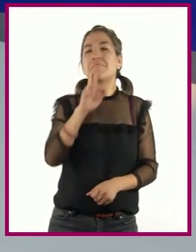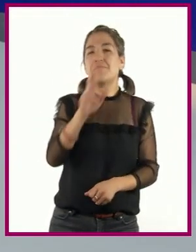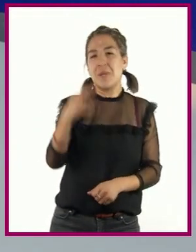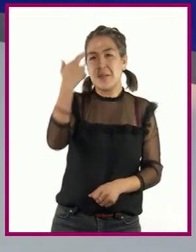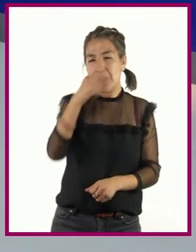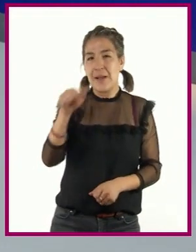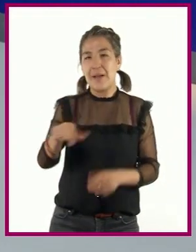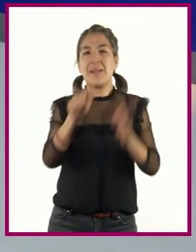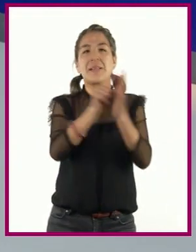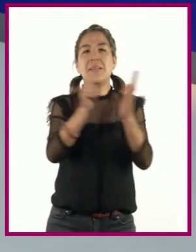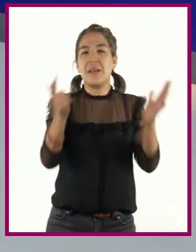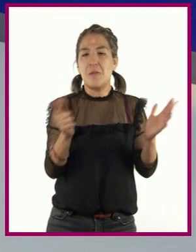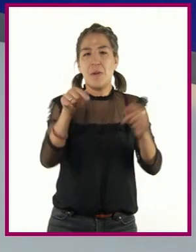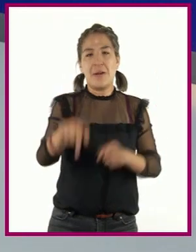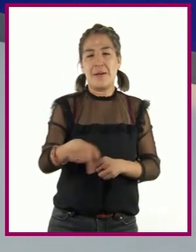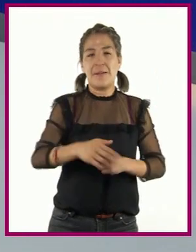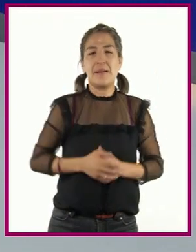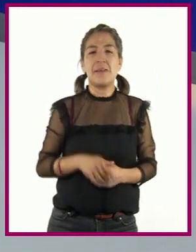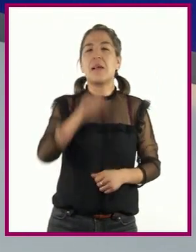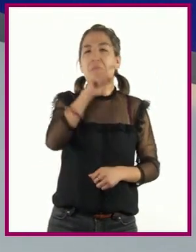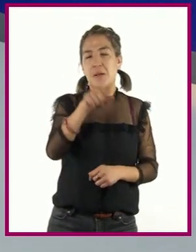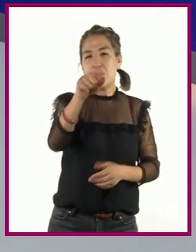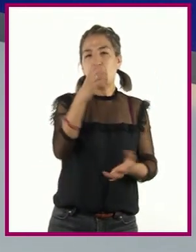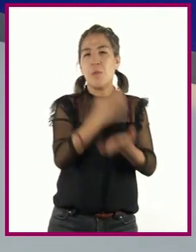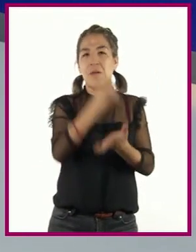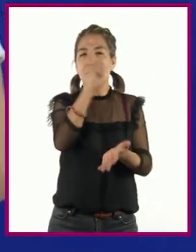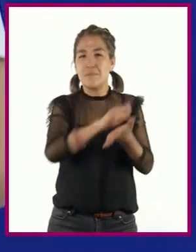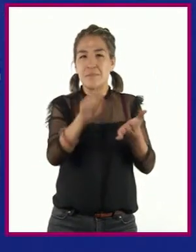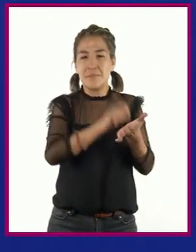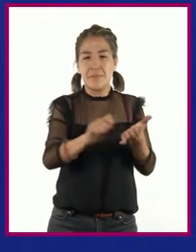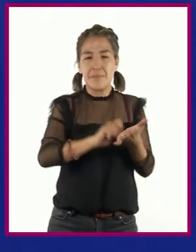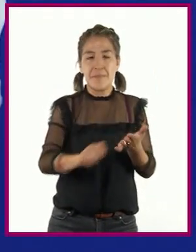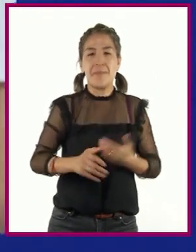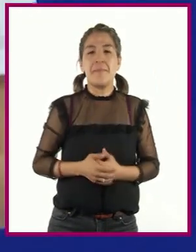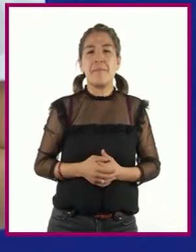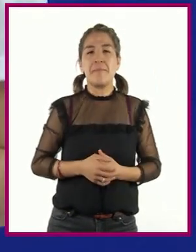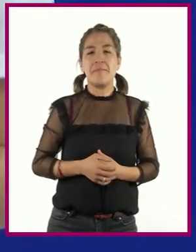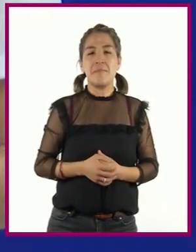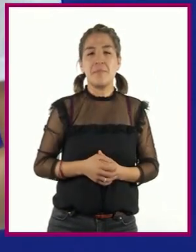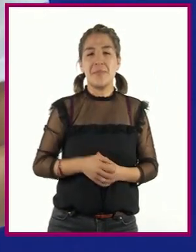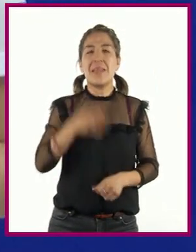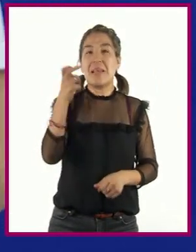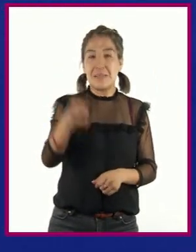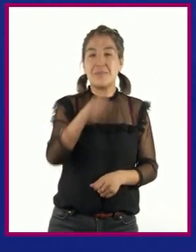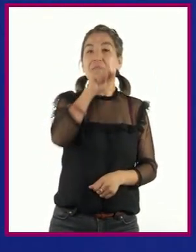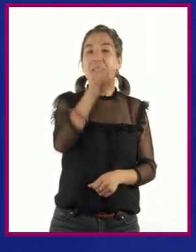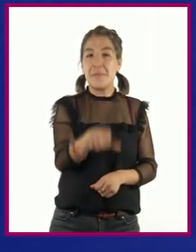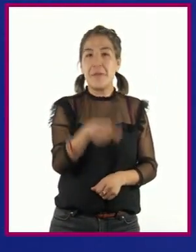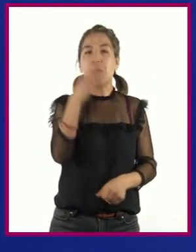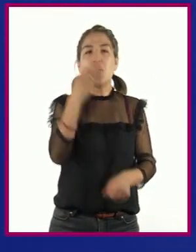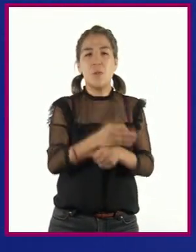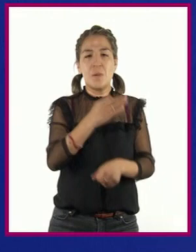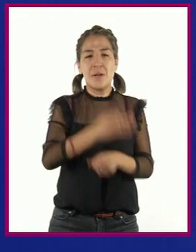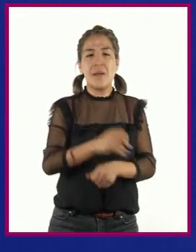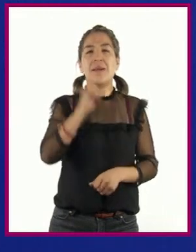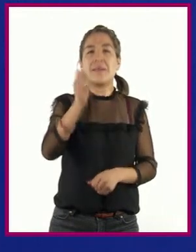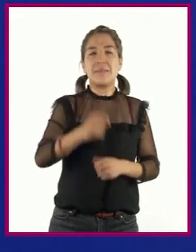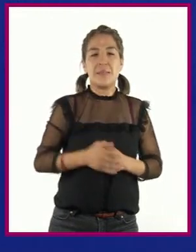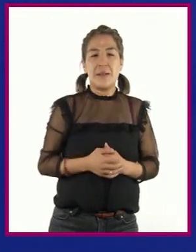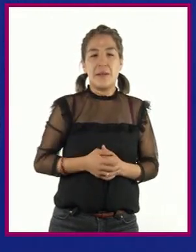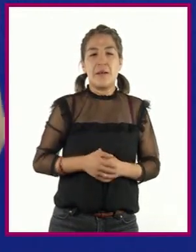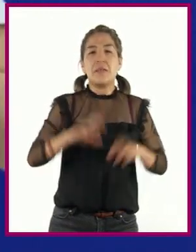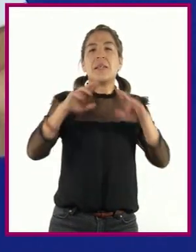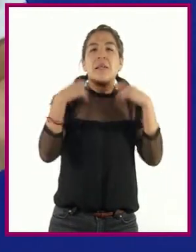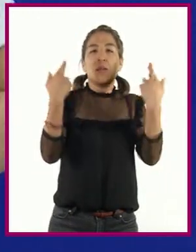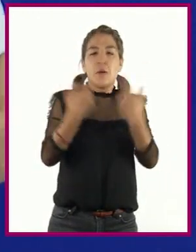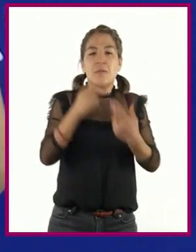momento de consultar su libro de textos y revisar sus apuntes. A propósito de eso, profesora, el pasado fin de semana nos